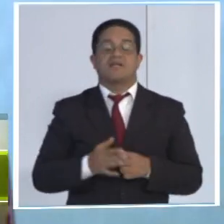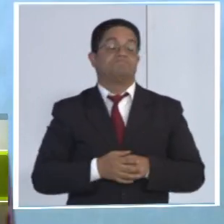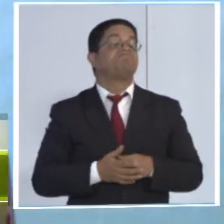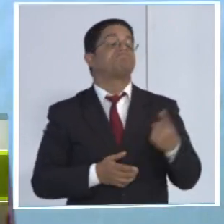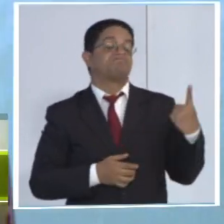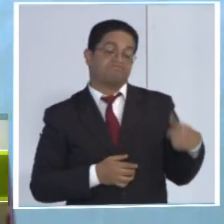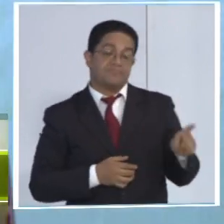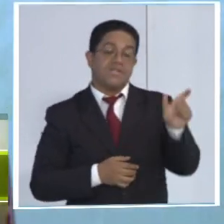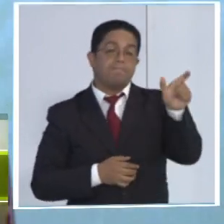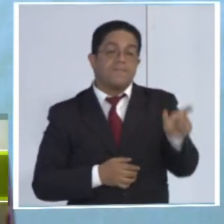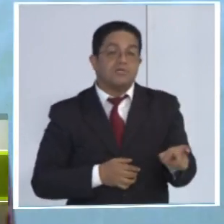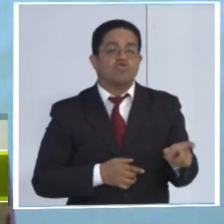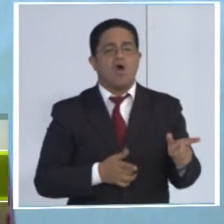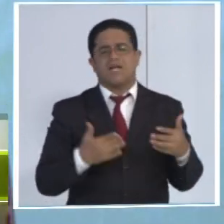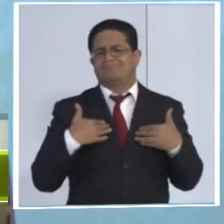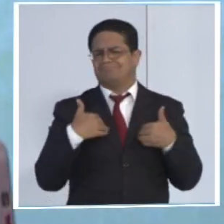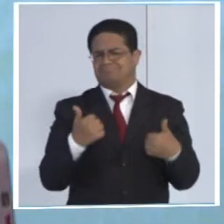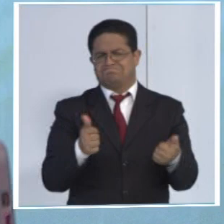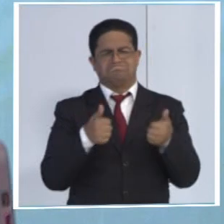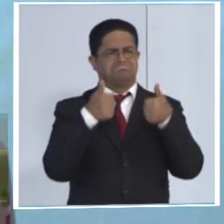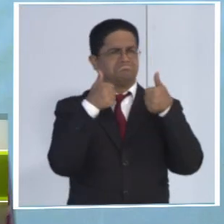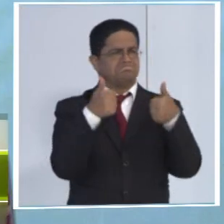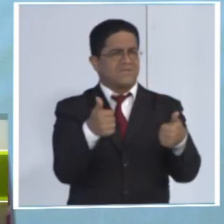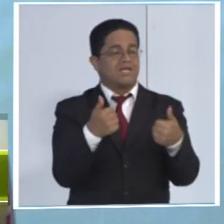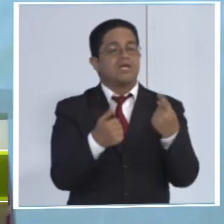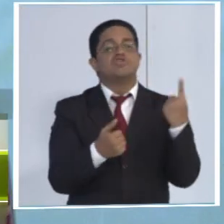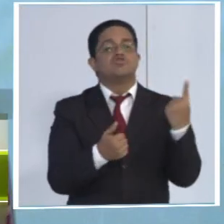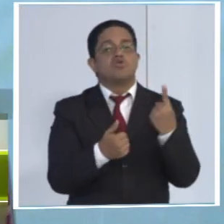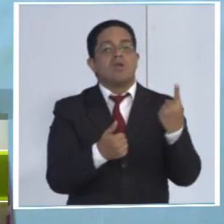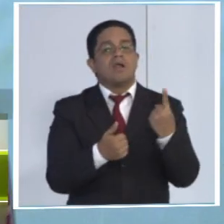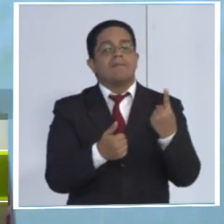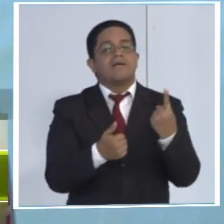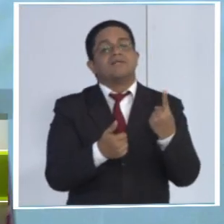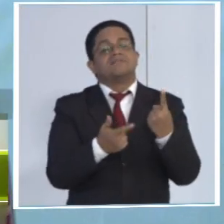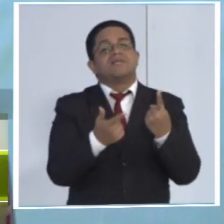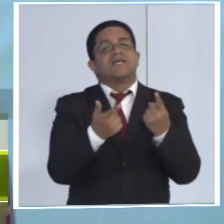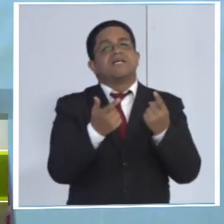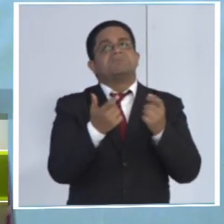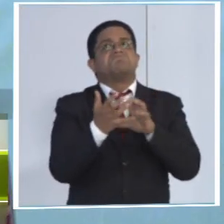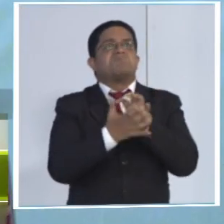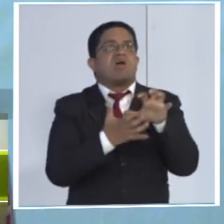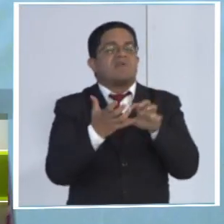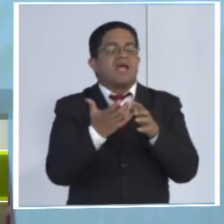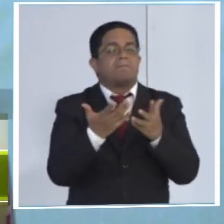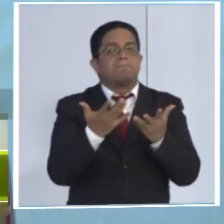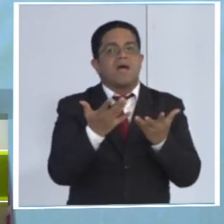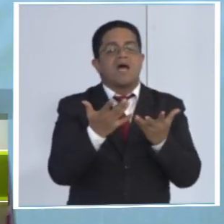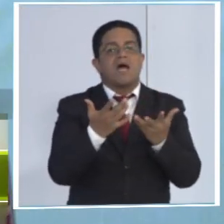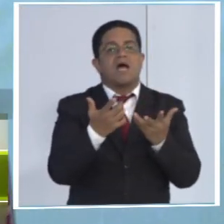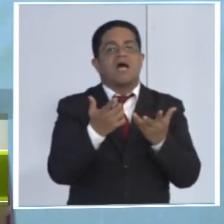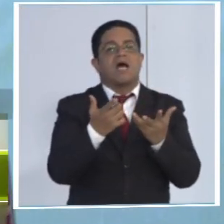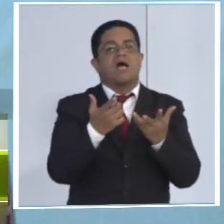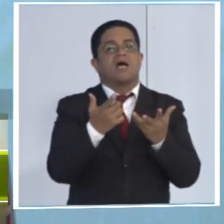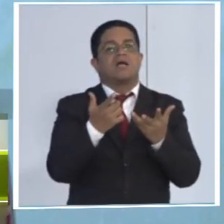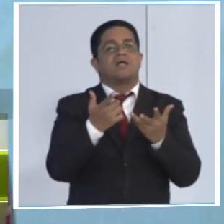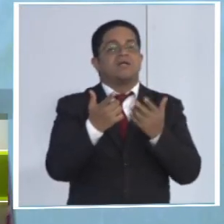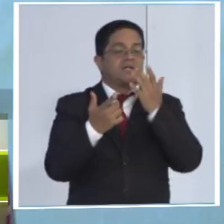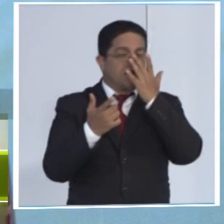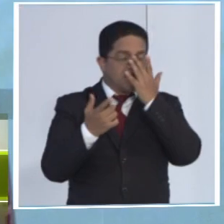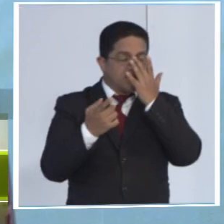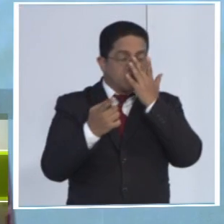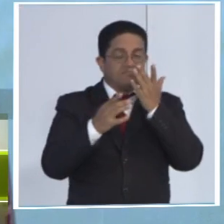pacientes que se recuperan totalmente, que solamente quedan con una pequeña hemiparesia, con un toque de par craneal, con una